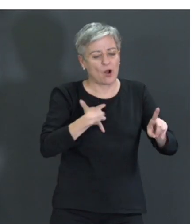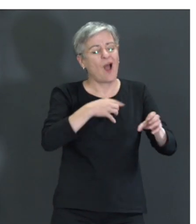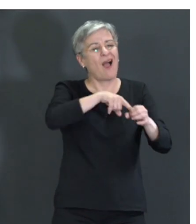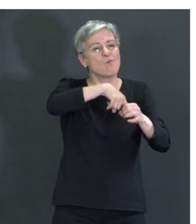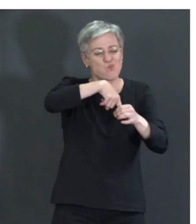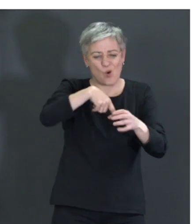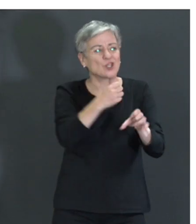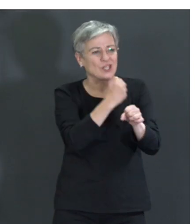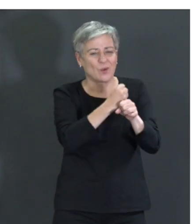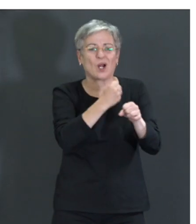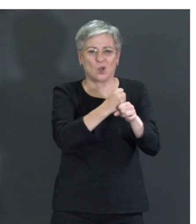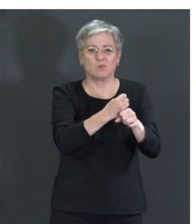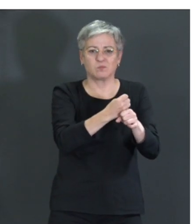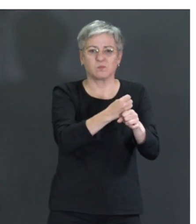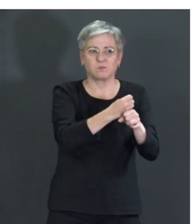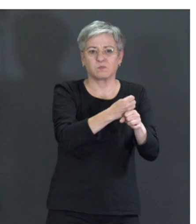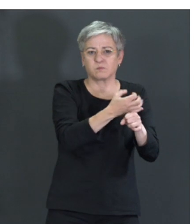trabajo perfectamente